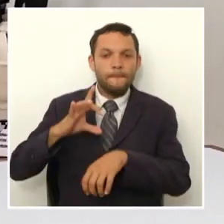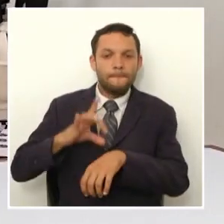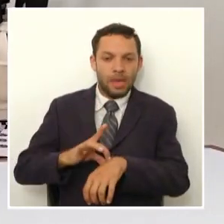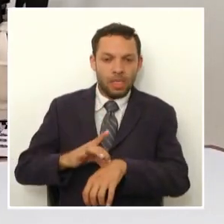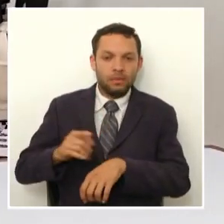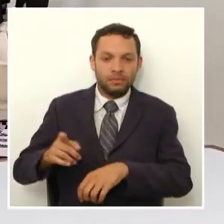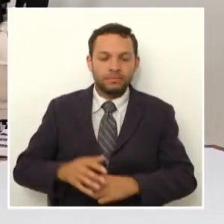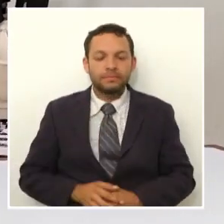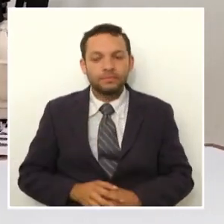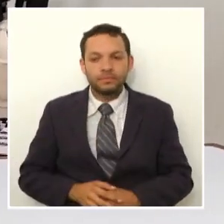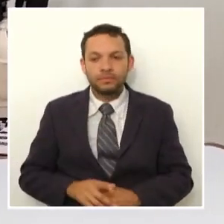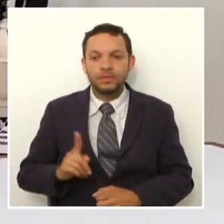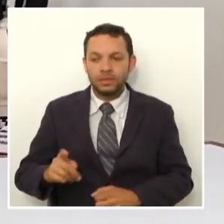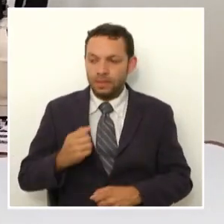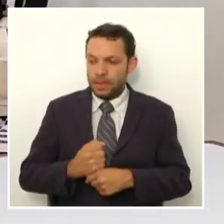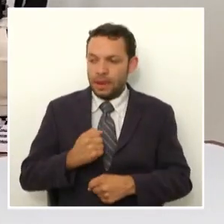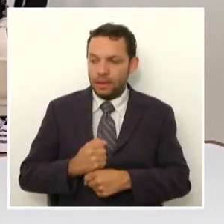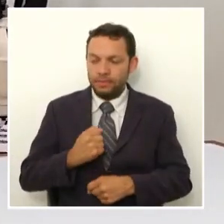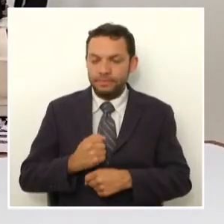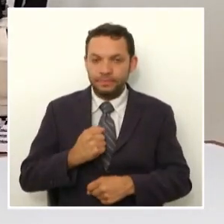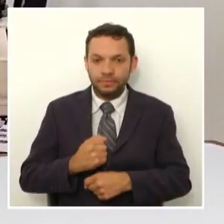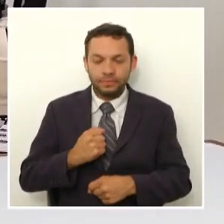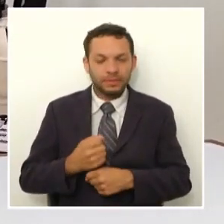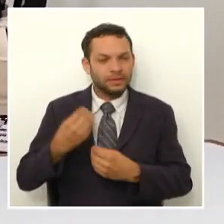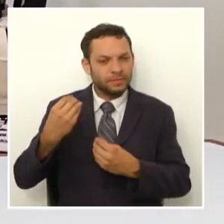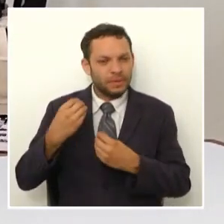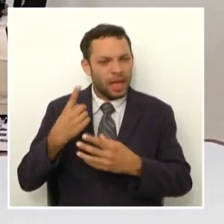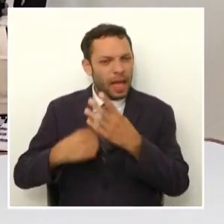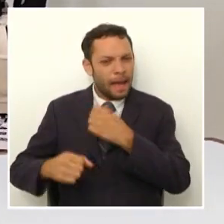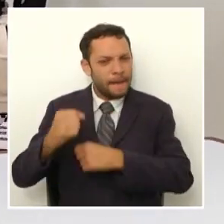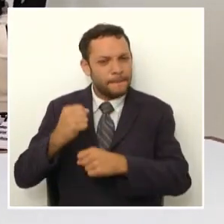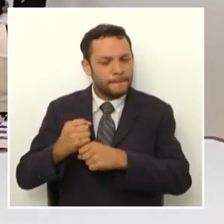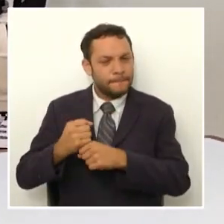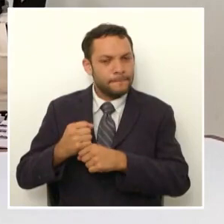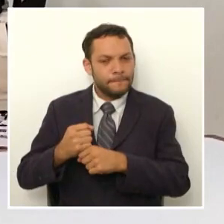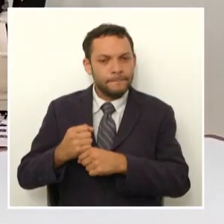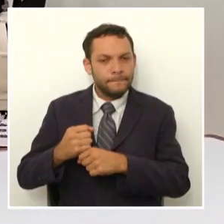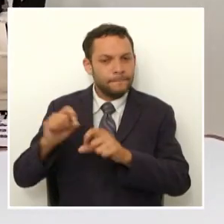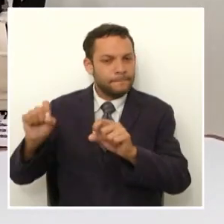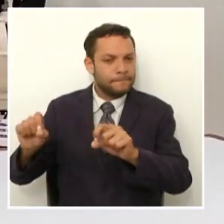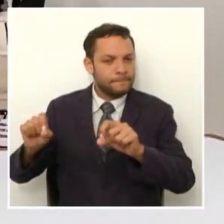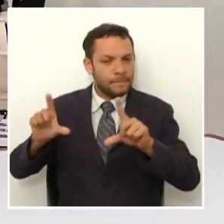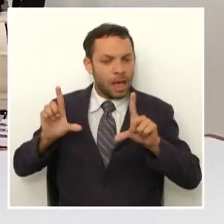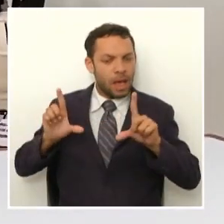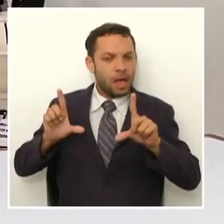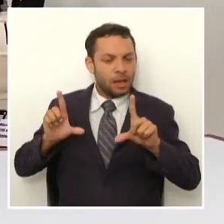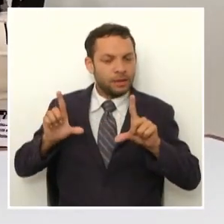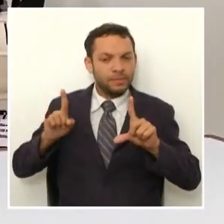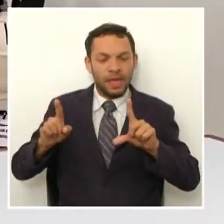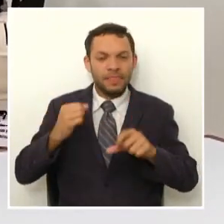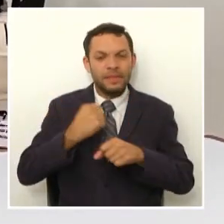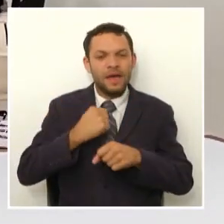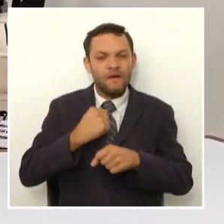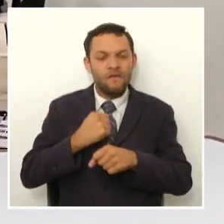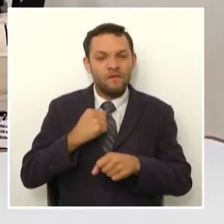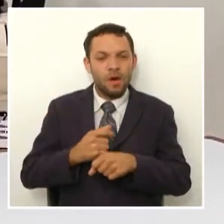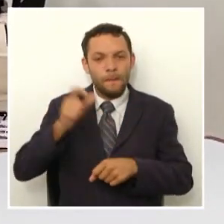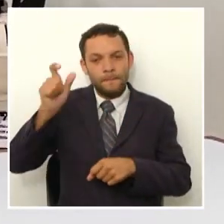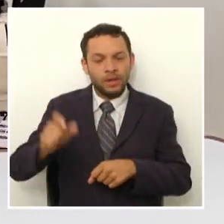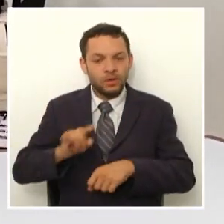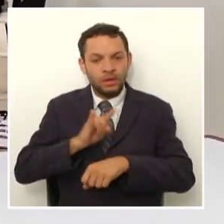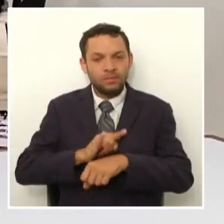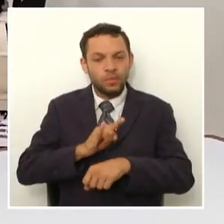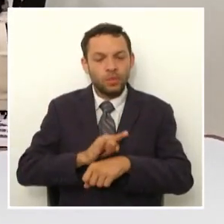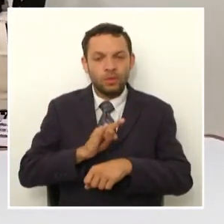Y entonces usted se hizo anestesiólogo, ¿eso fue en qué año? ¿Se hablaba ya en forma de la anestesiología o no? Claro que